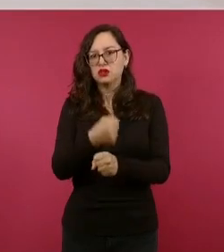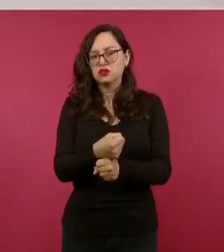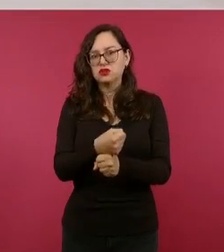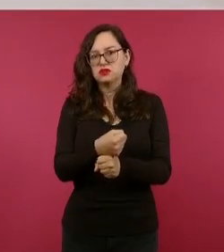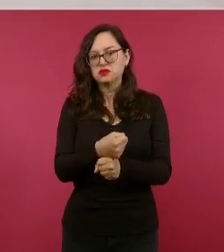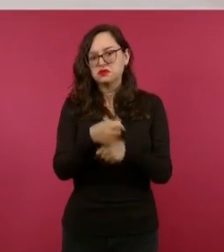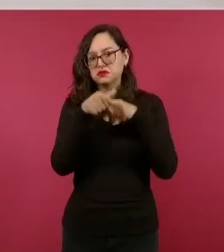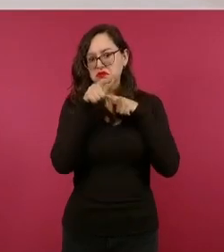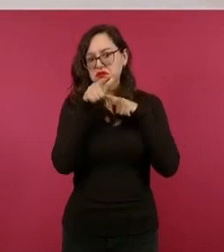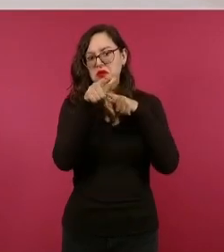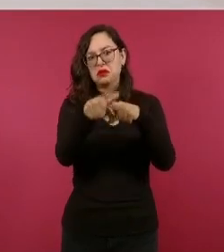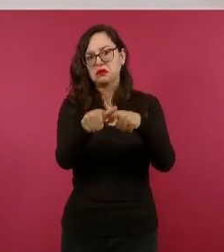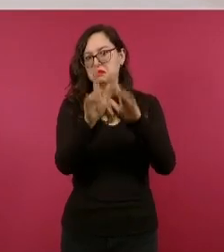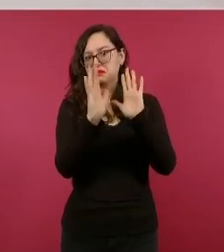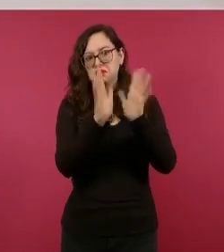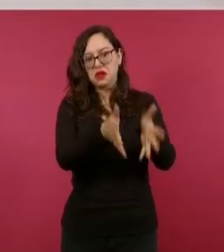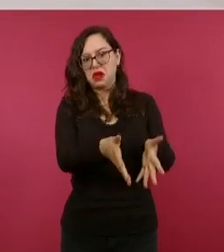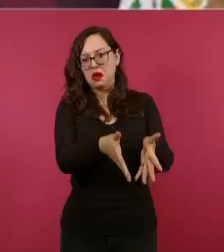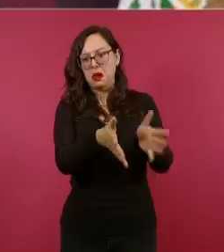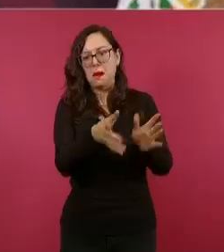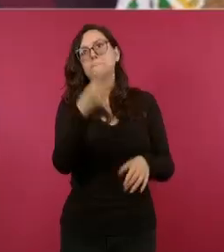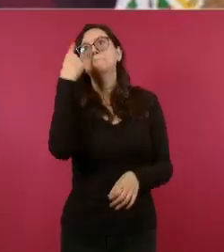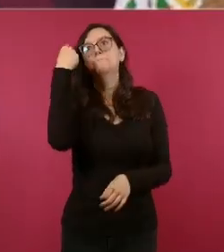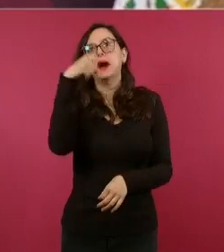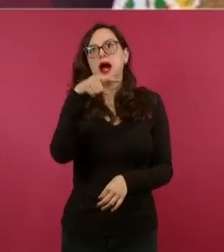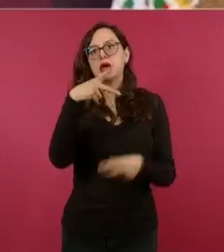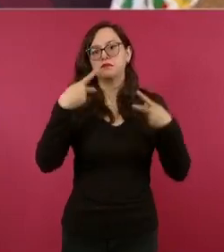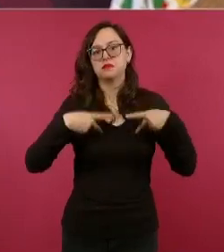para consulta.